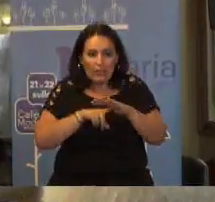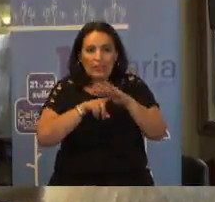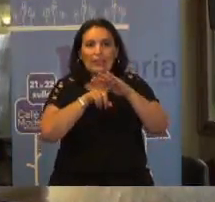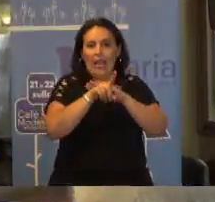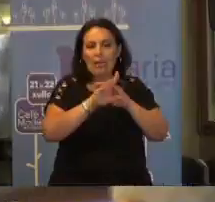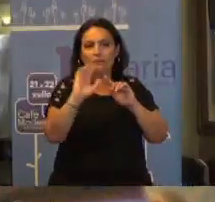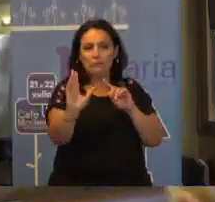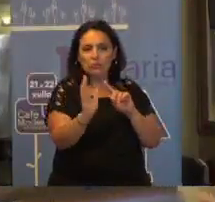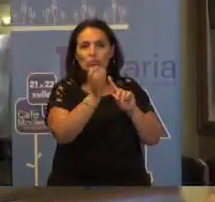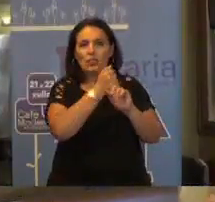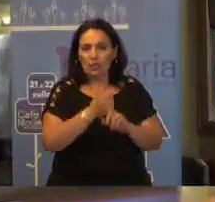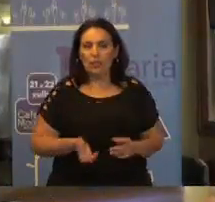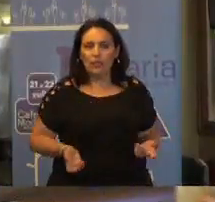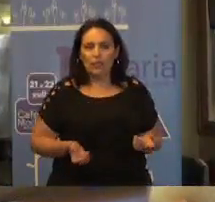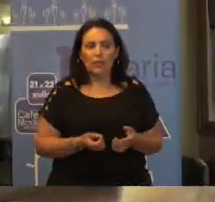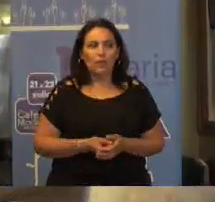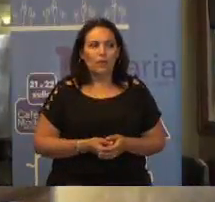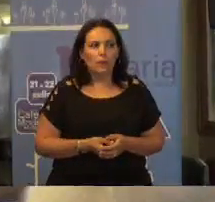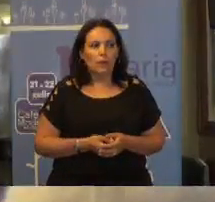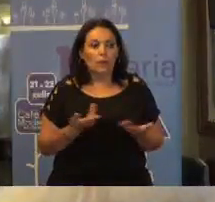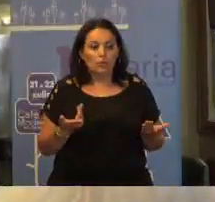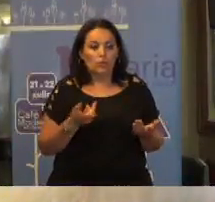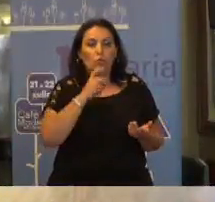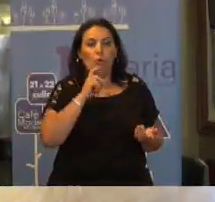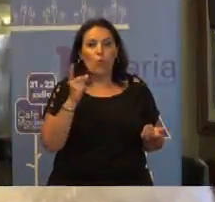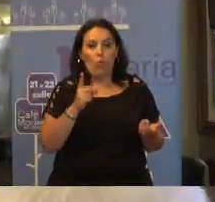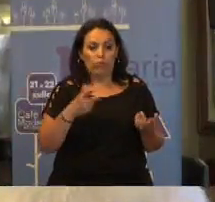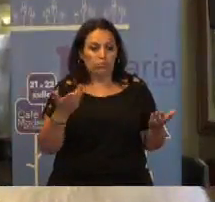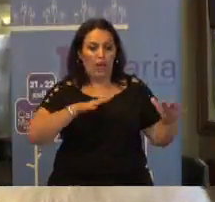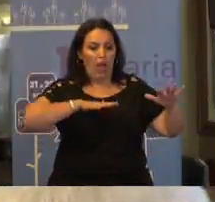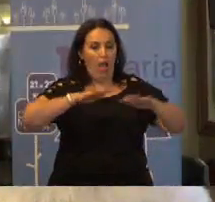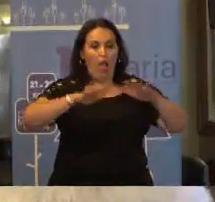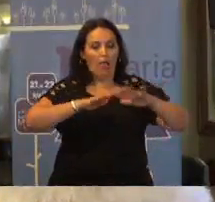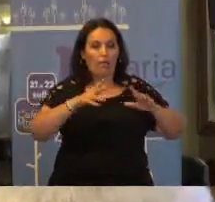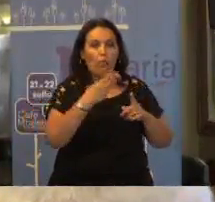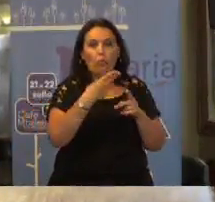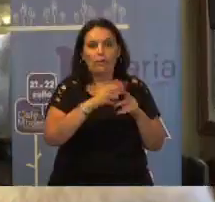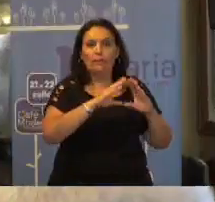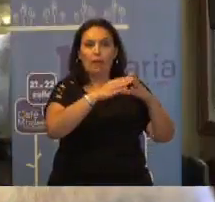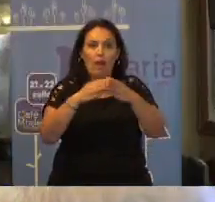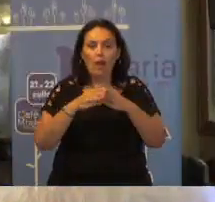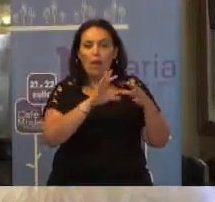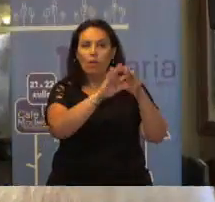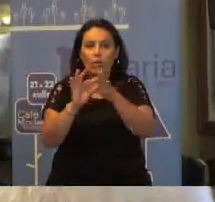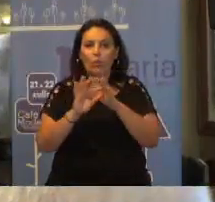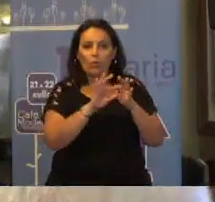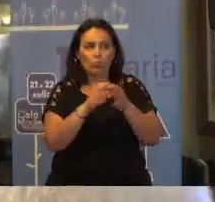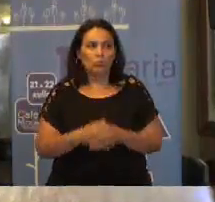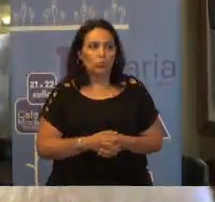avances mediante a acción política conxunta, non? Pero evidente, é dicir, o